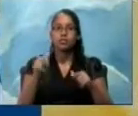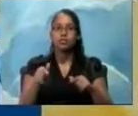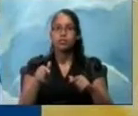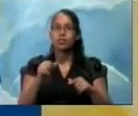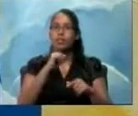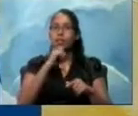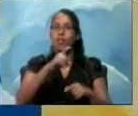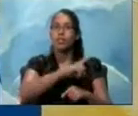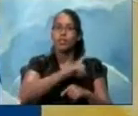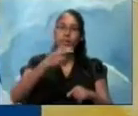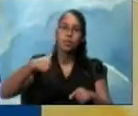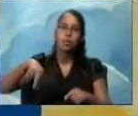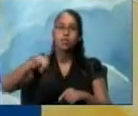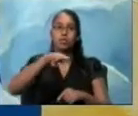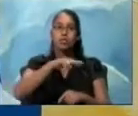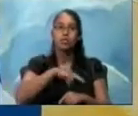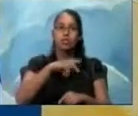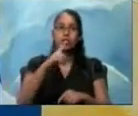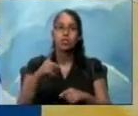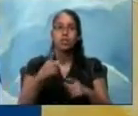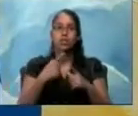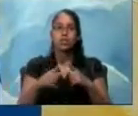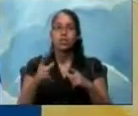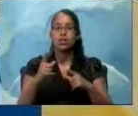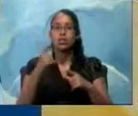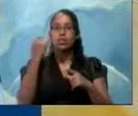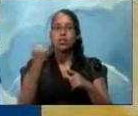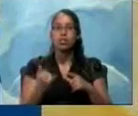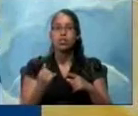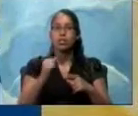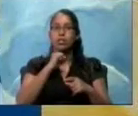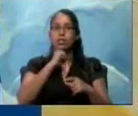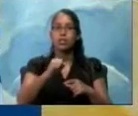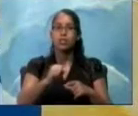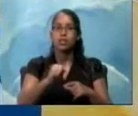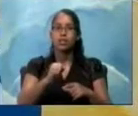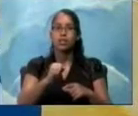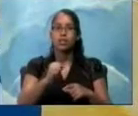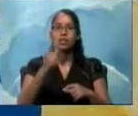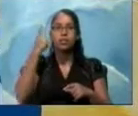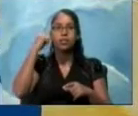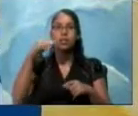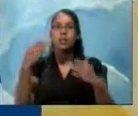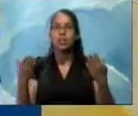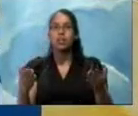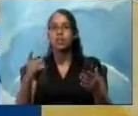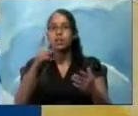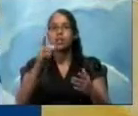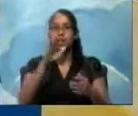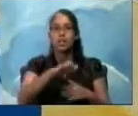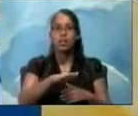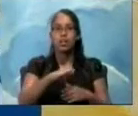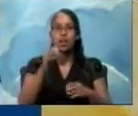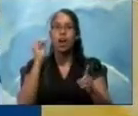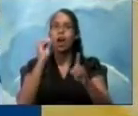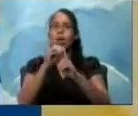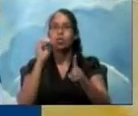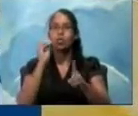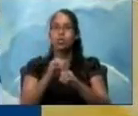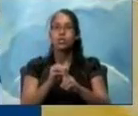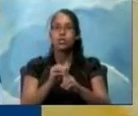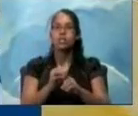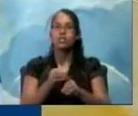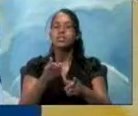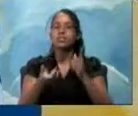delante de vosotros, no he hallado en este hombre delito alguno de aquellos de que le acusáis, y ni